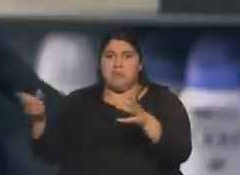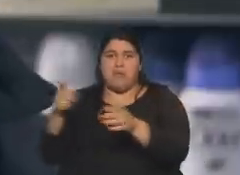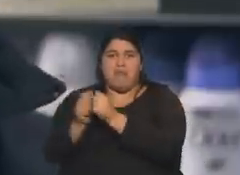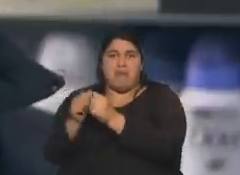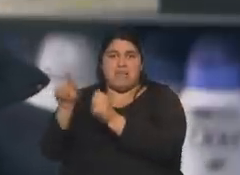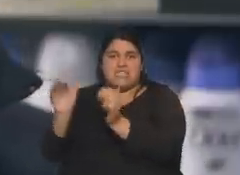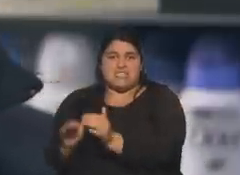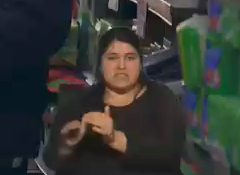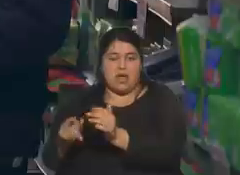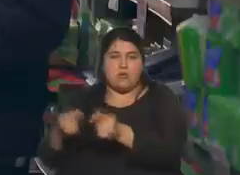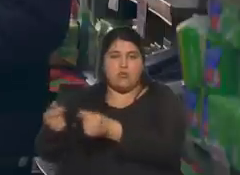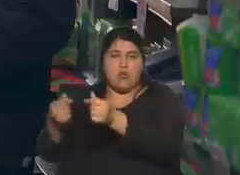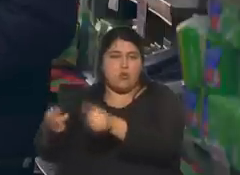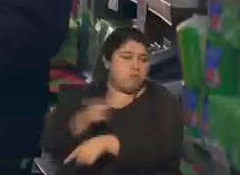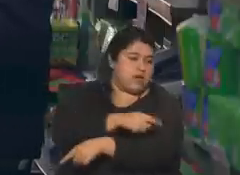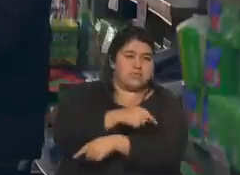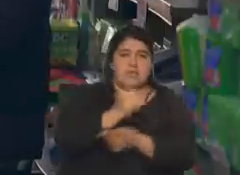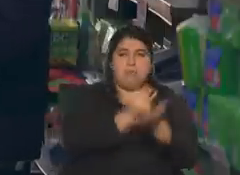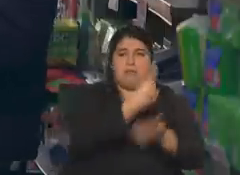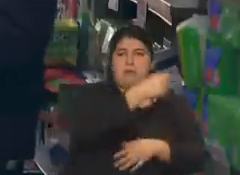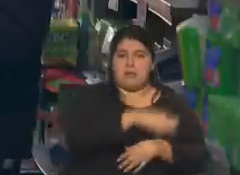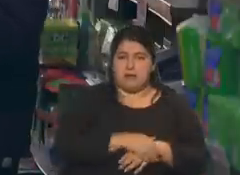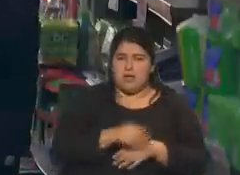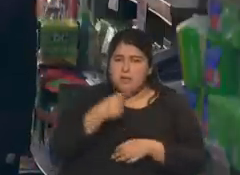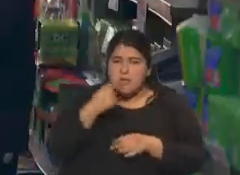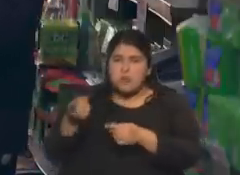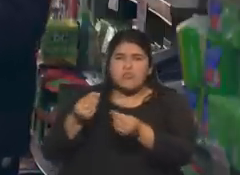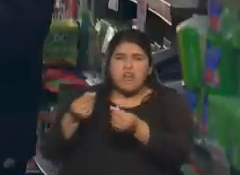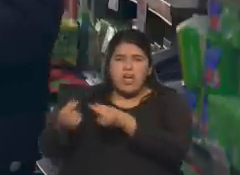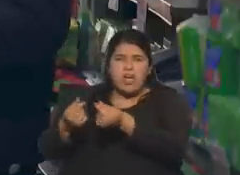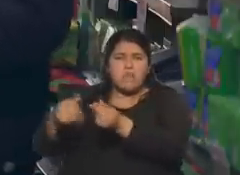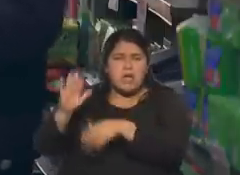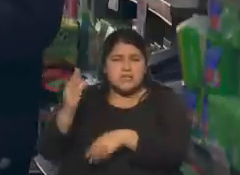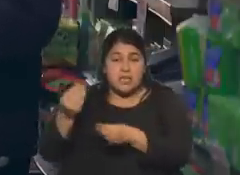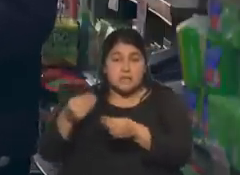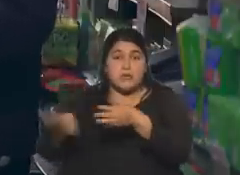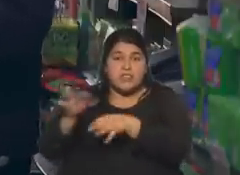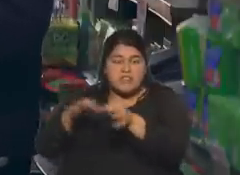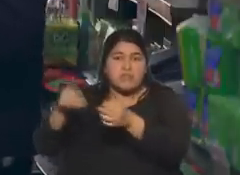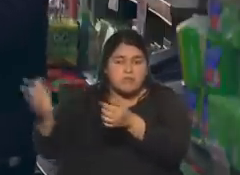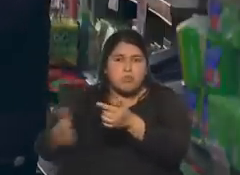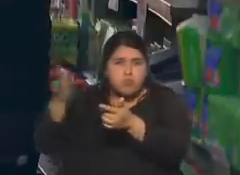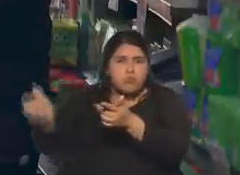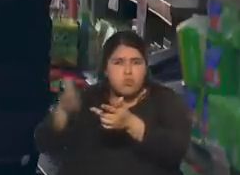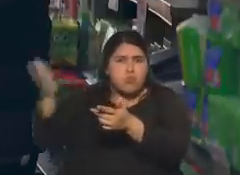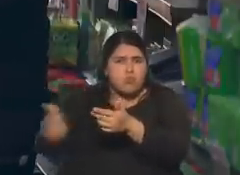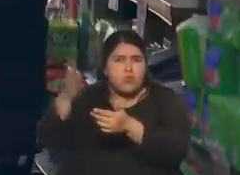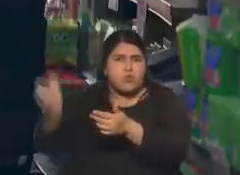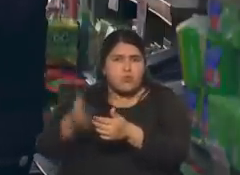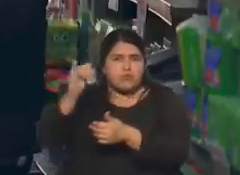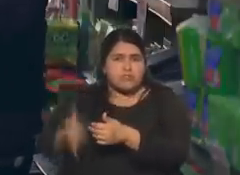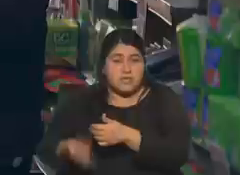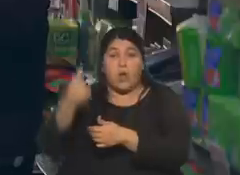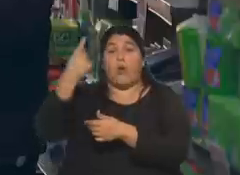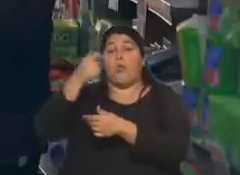4 veces más que la primera marca. Entonces, ¿qué significa rota? Rotar significa que se vende mucho más. O sea, cuando vendemos